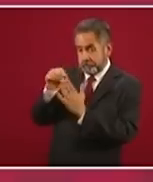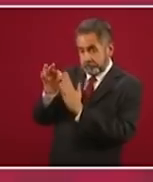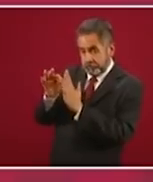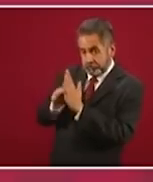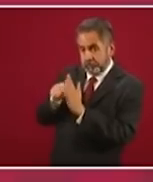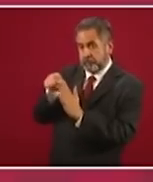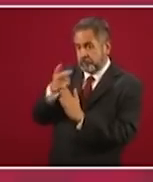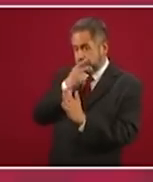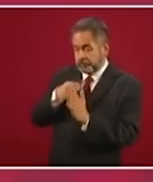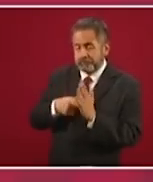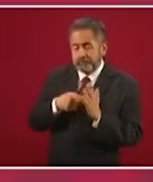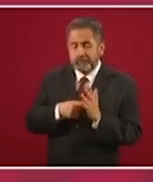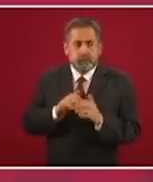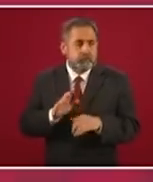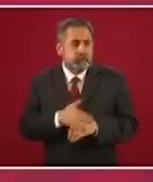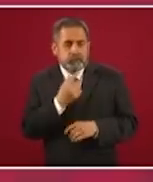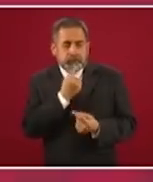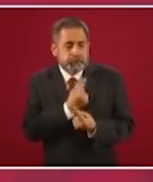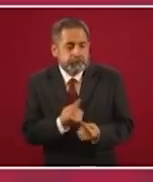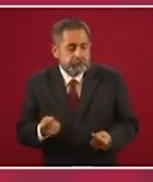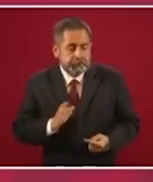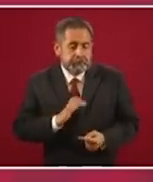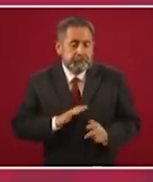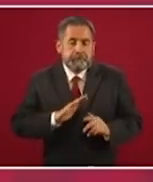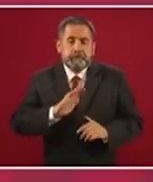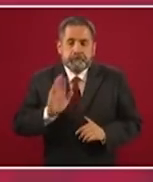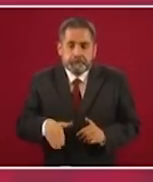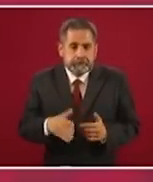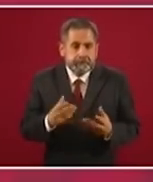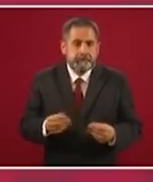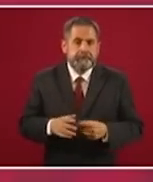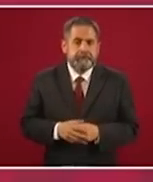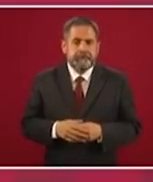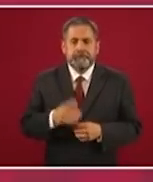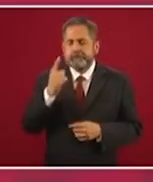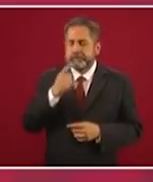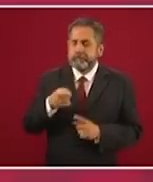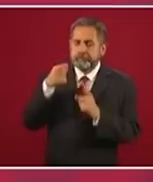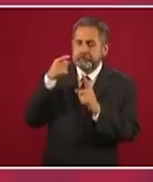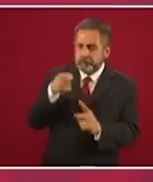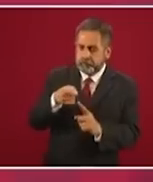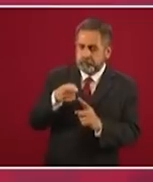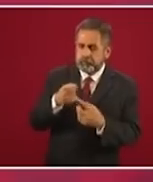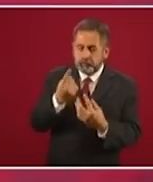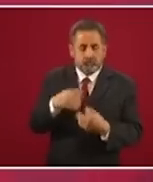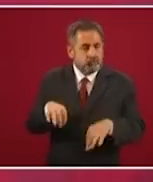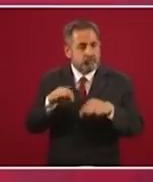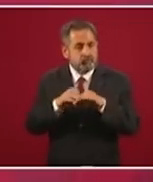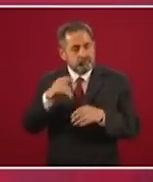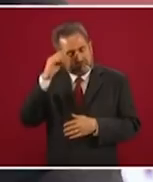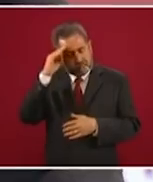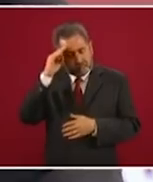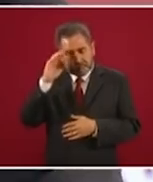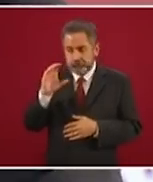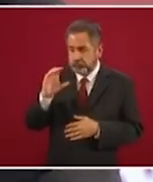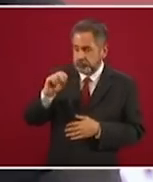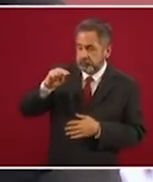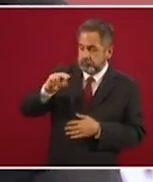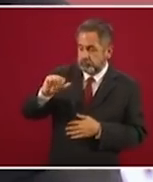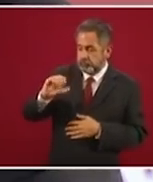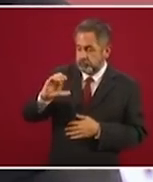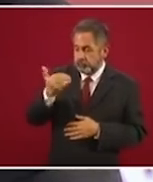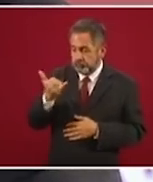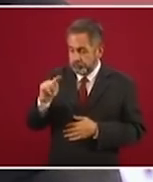que usted refiere, y en lo cual precisamente uno de los principales proyectos que en CONACYT se llevan a